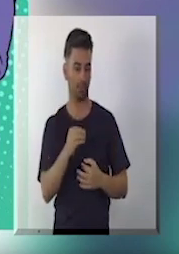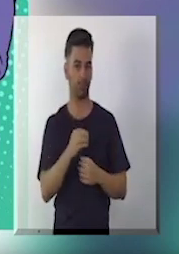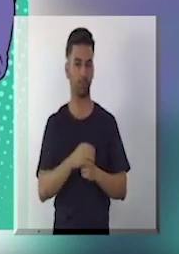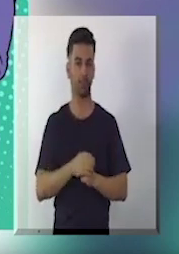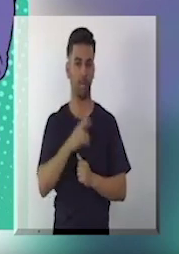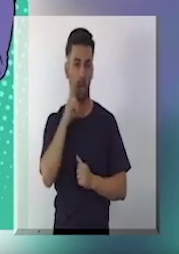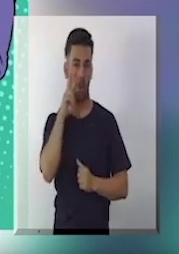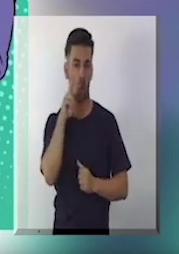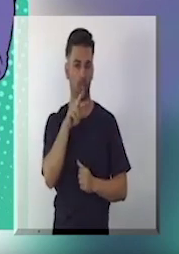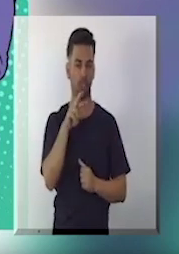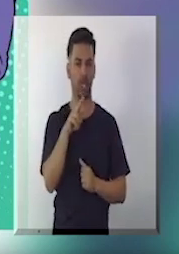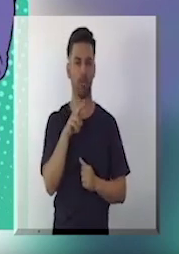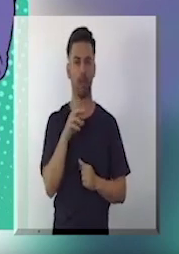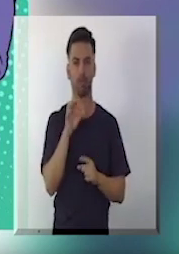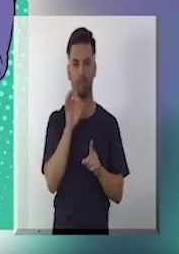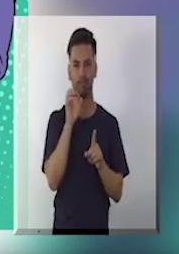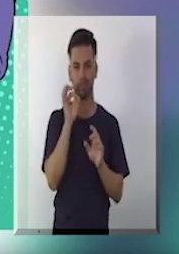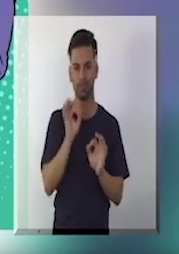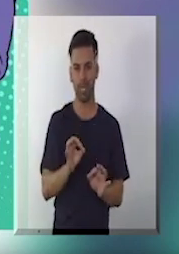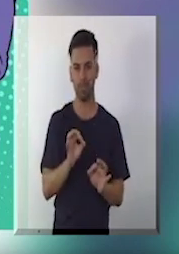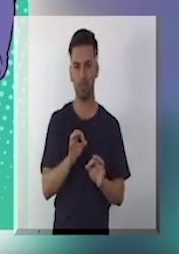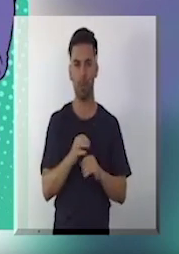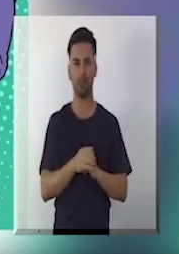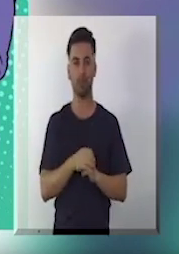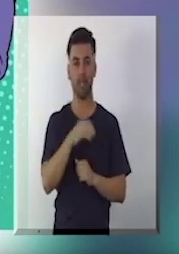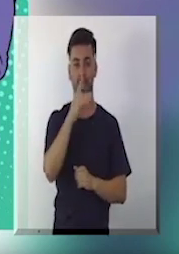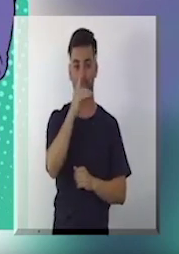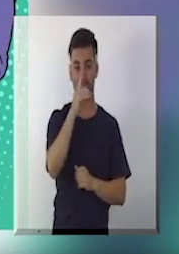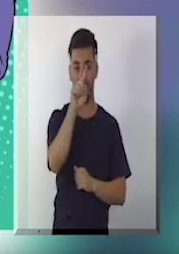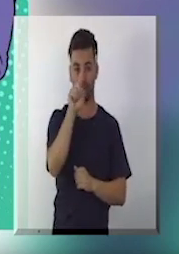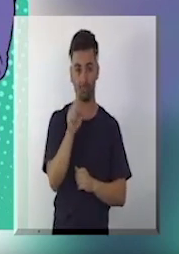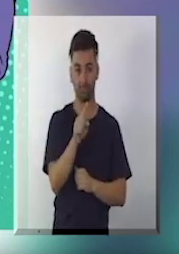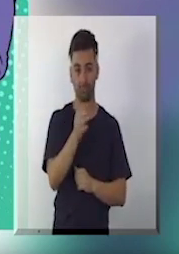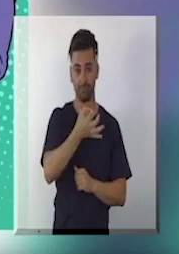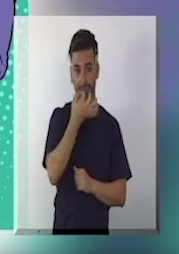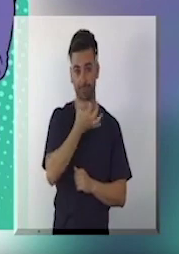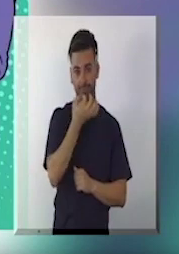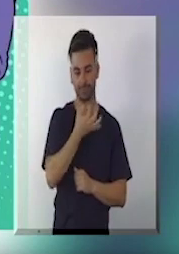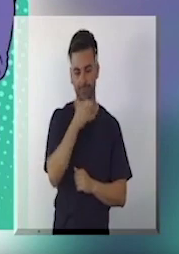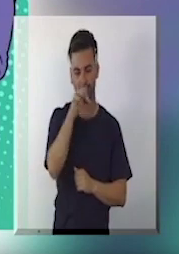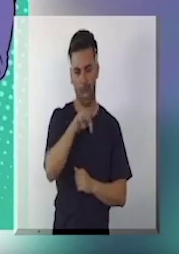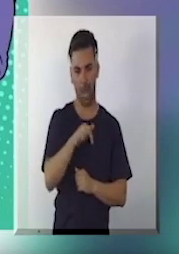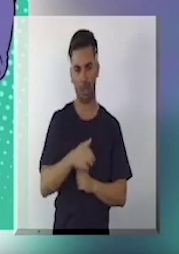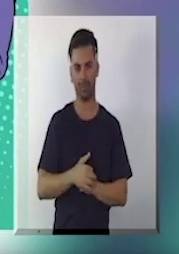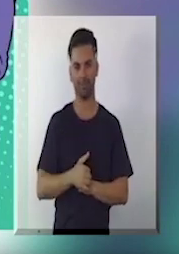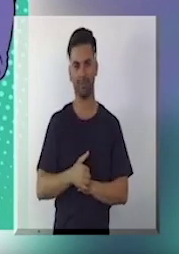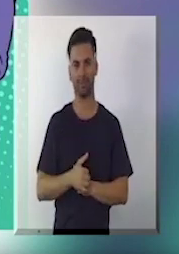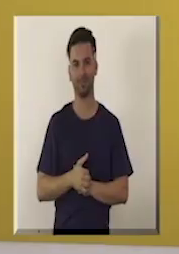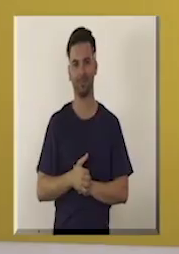que coincide con el inciso D que tienes hoy en la diapositiva.